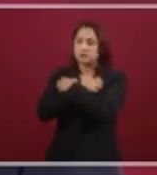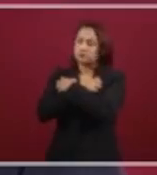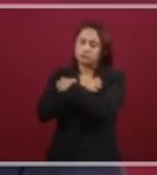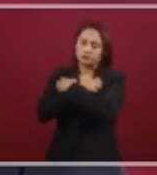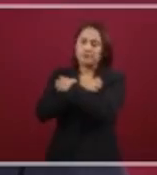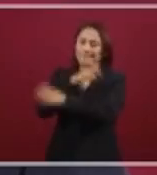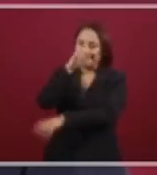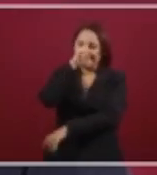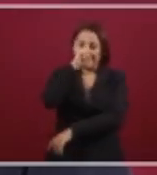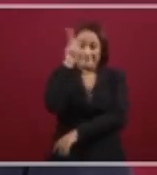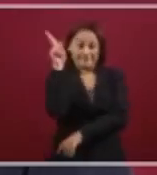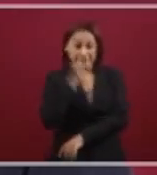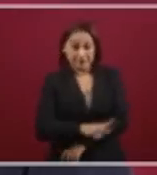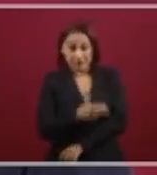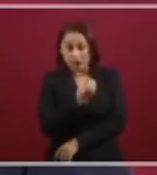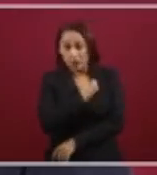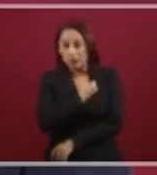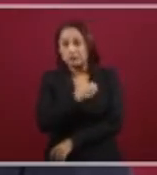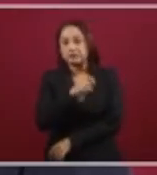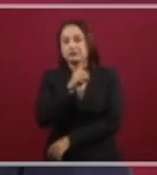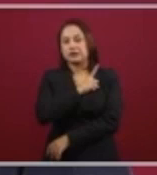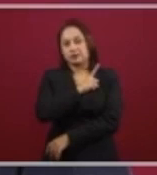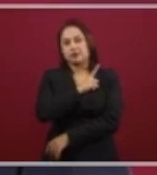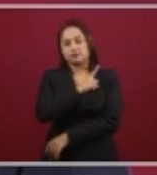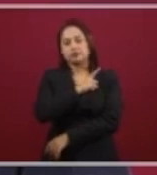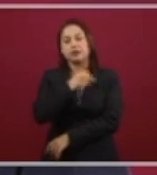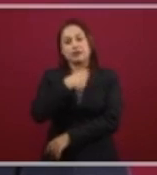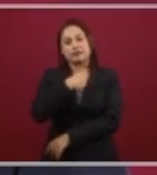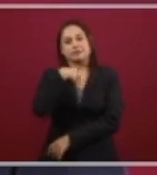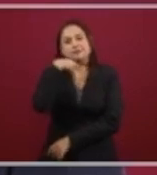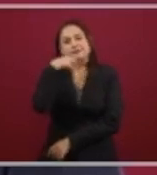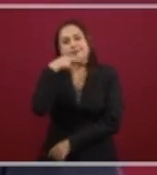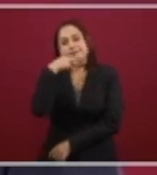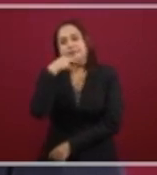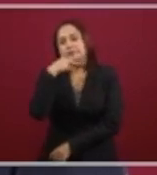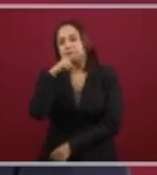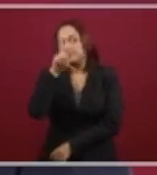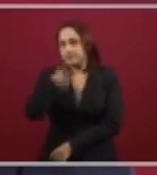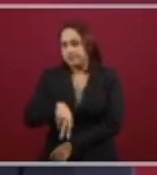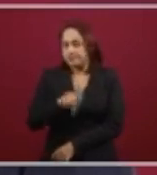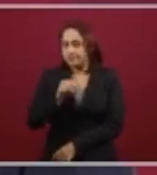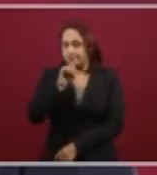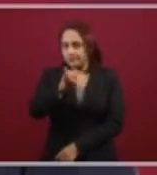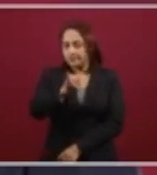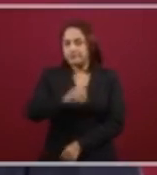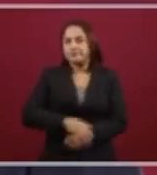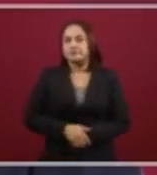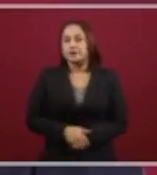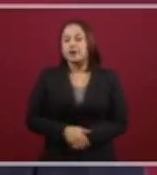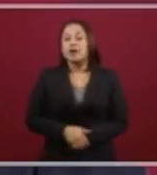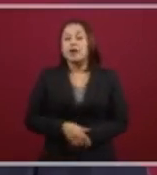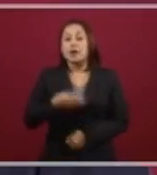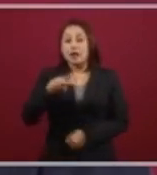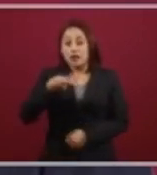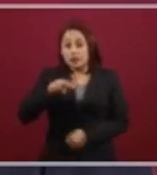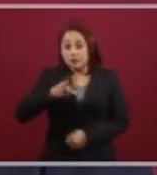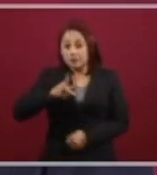Eso es una preocupación, pero sobre todo